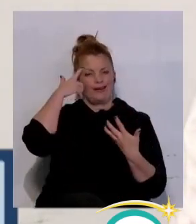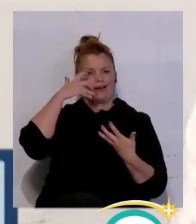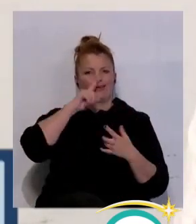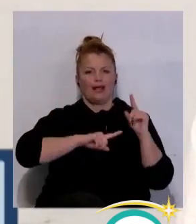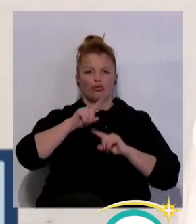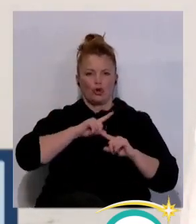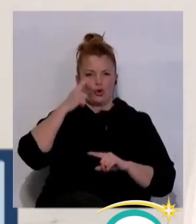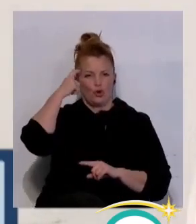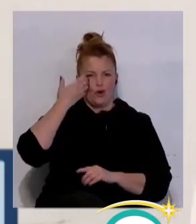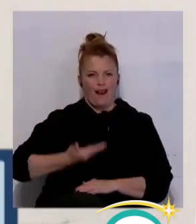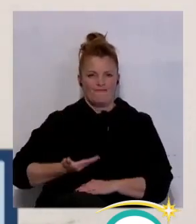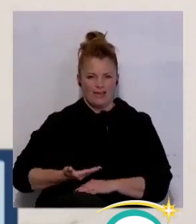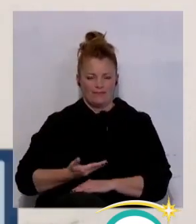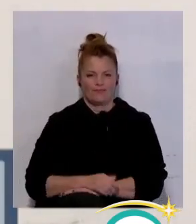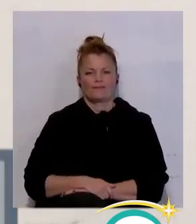graves.